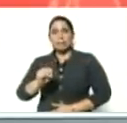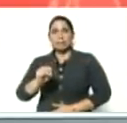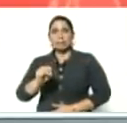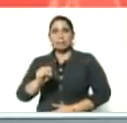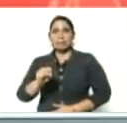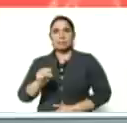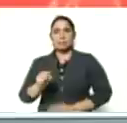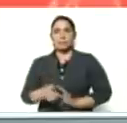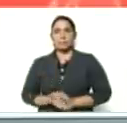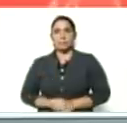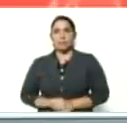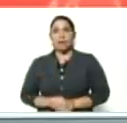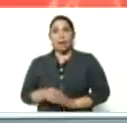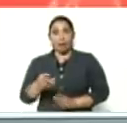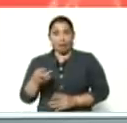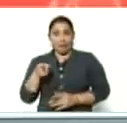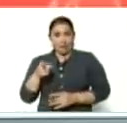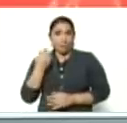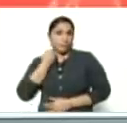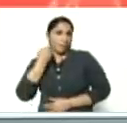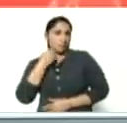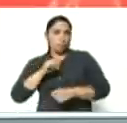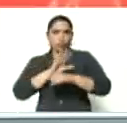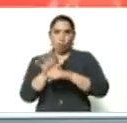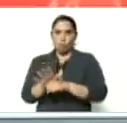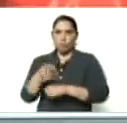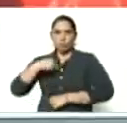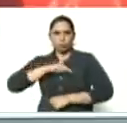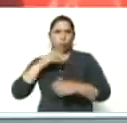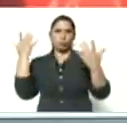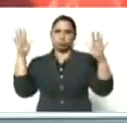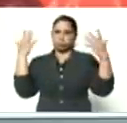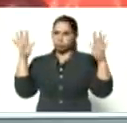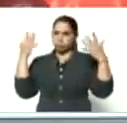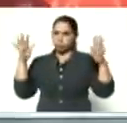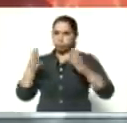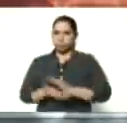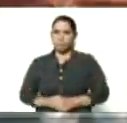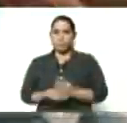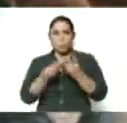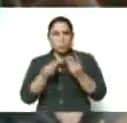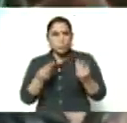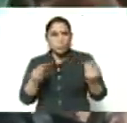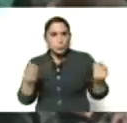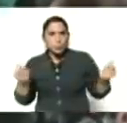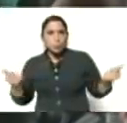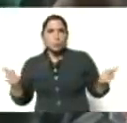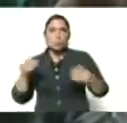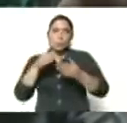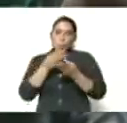recuperándose del COVID-19, vamos a darle un aplauso desde aquí, Elías, recuperándose del COVID-19,